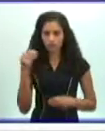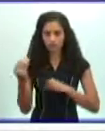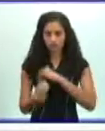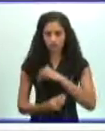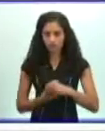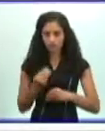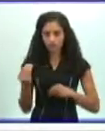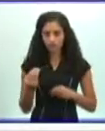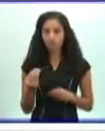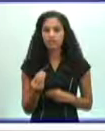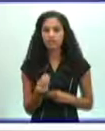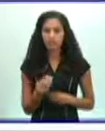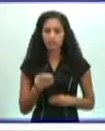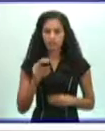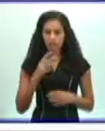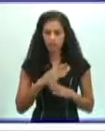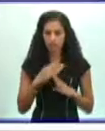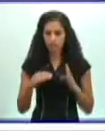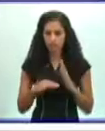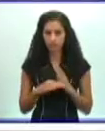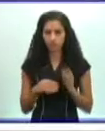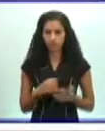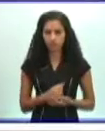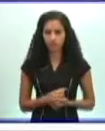convertido en una fracción.